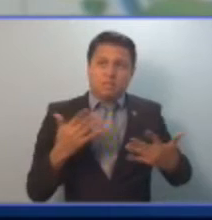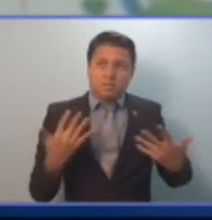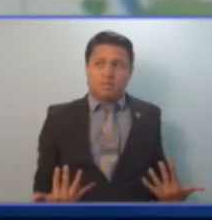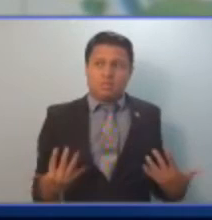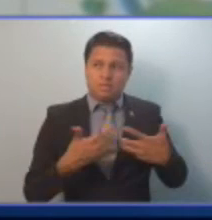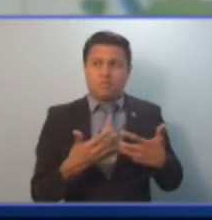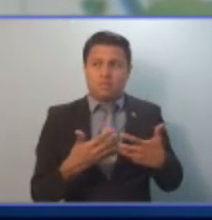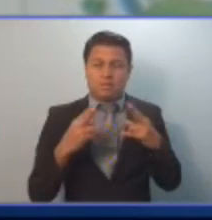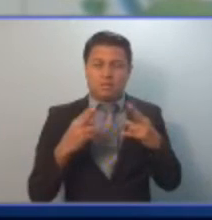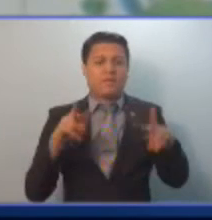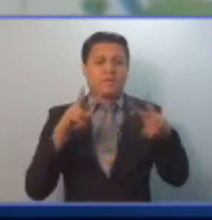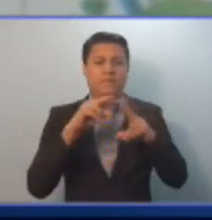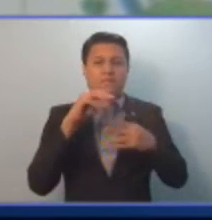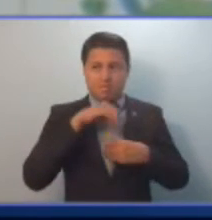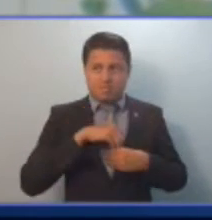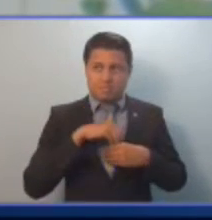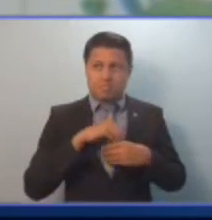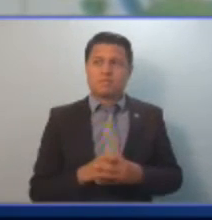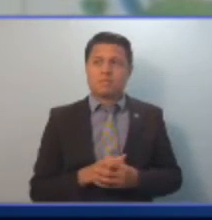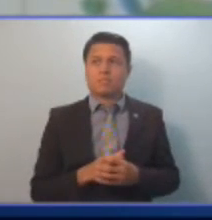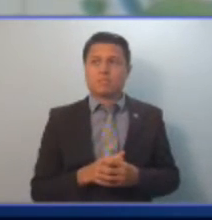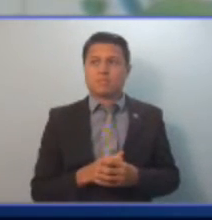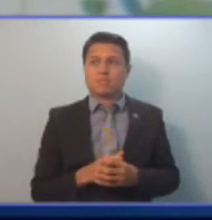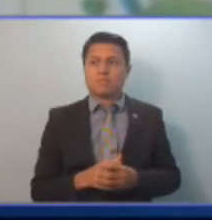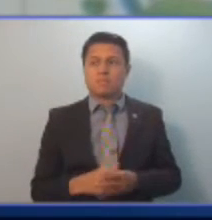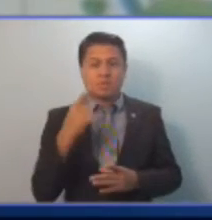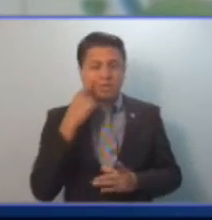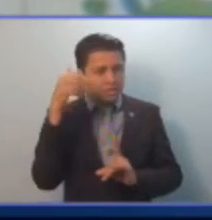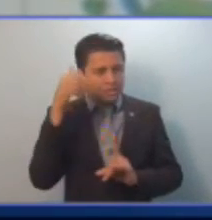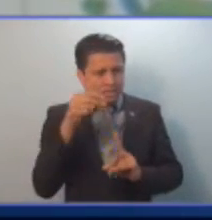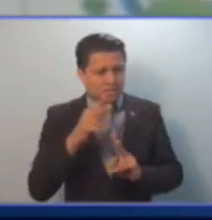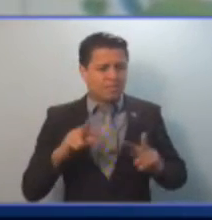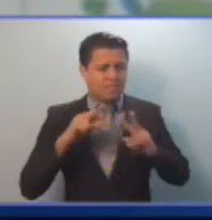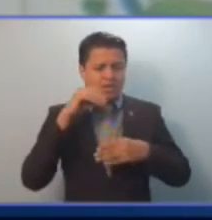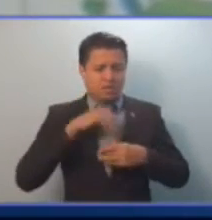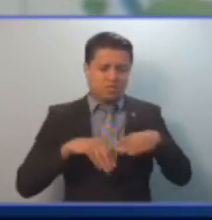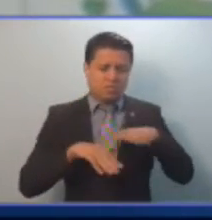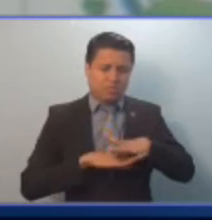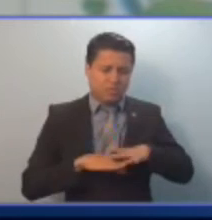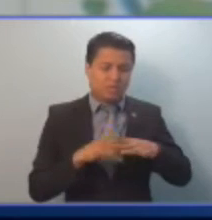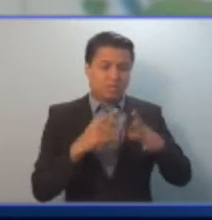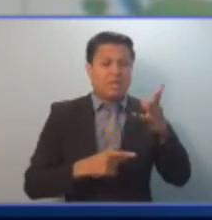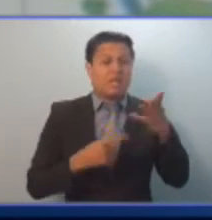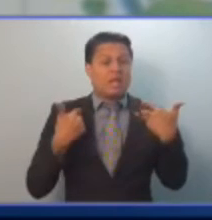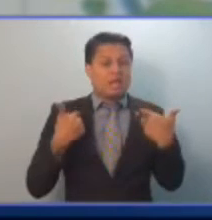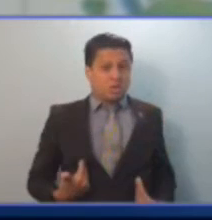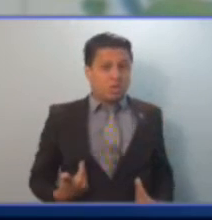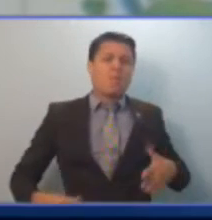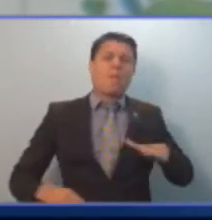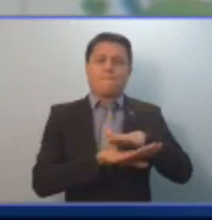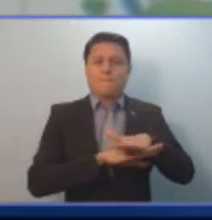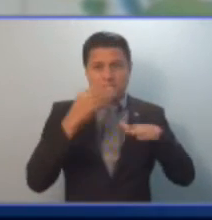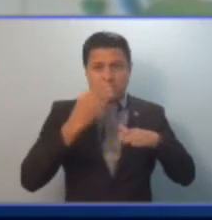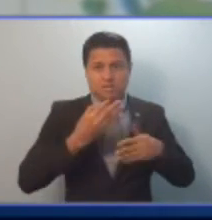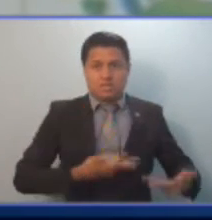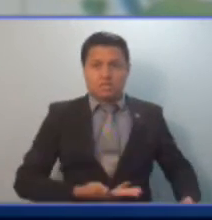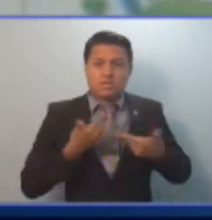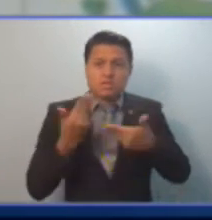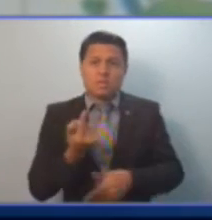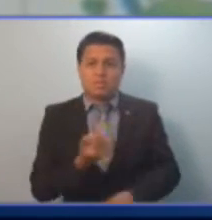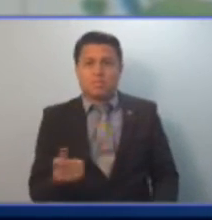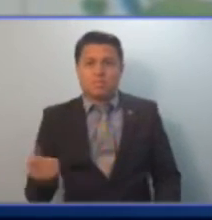principios morales y de los principios fundamentales o los derechos fundamentales.